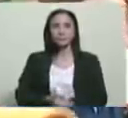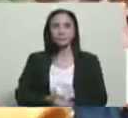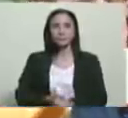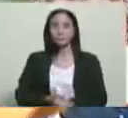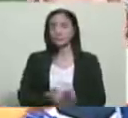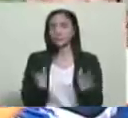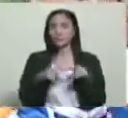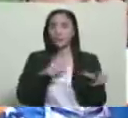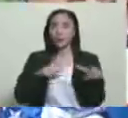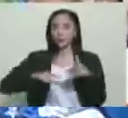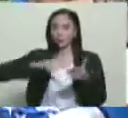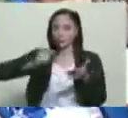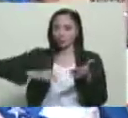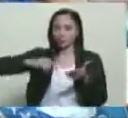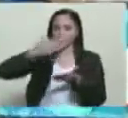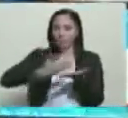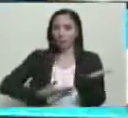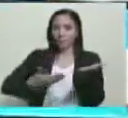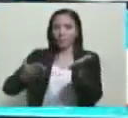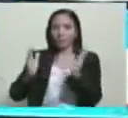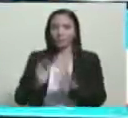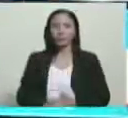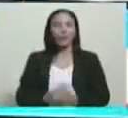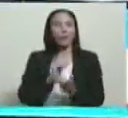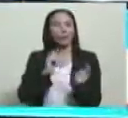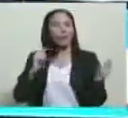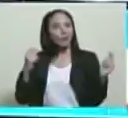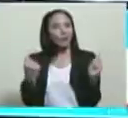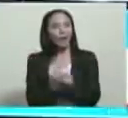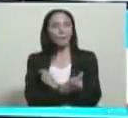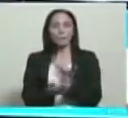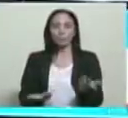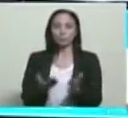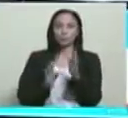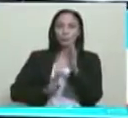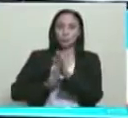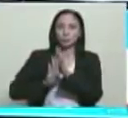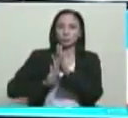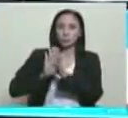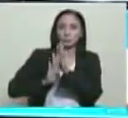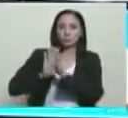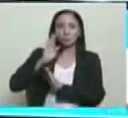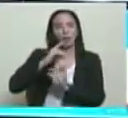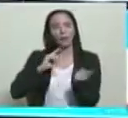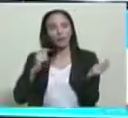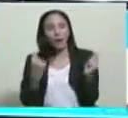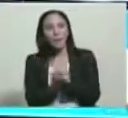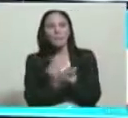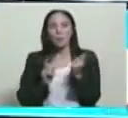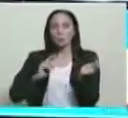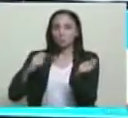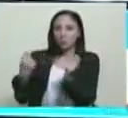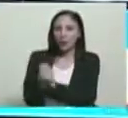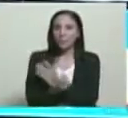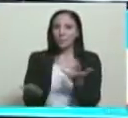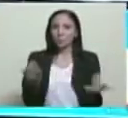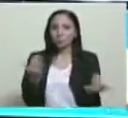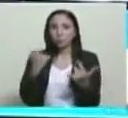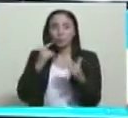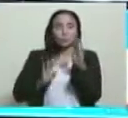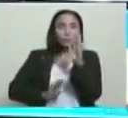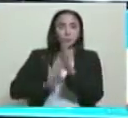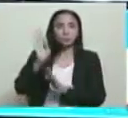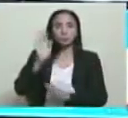Esto es lo que yo llamo un gran plan de cambios y rectificación. Cambiar para mejorar, cambiar para